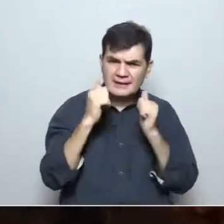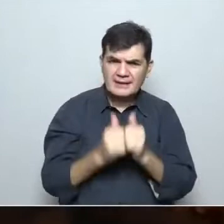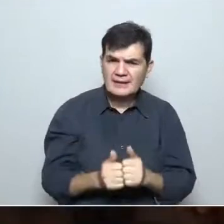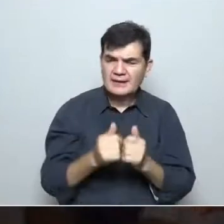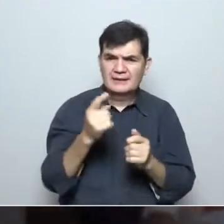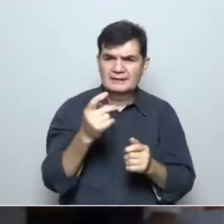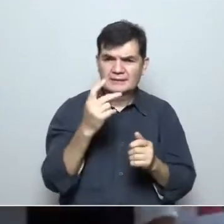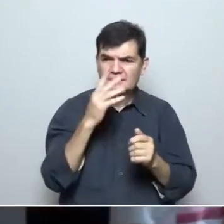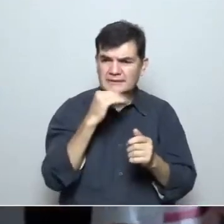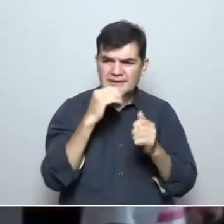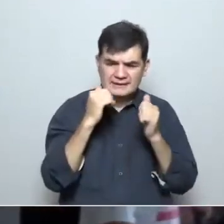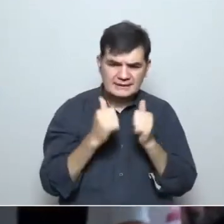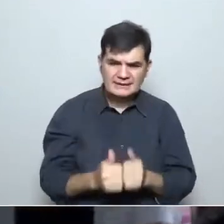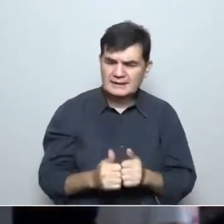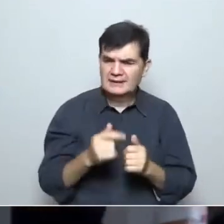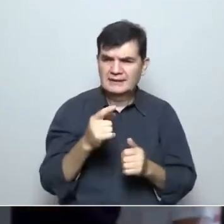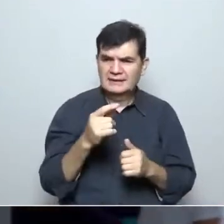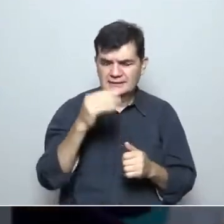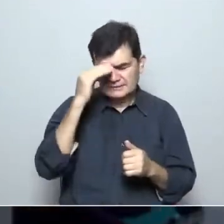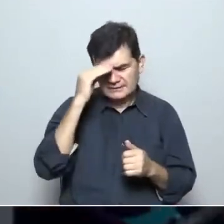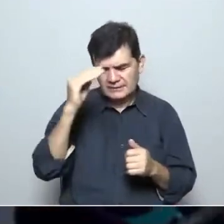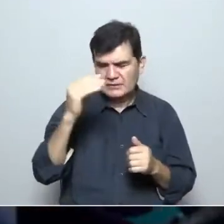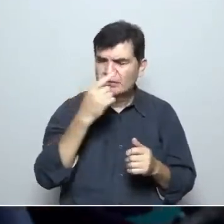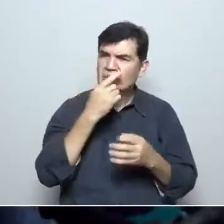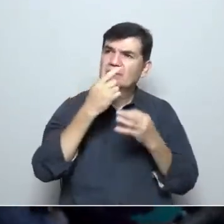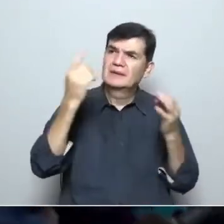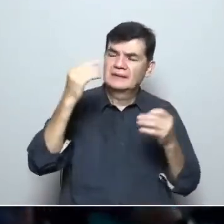estar quietos. Adoren al Señor.